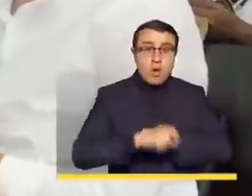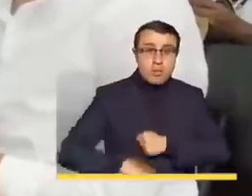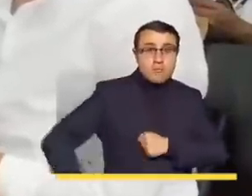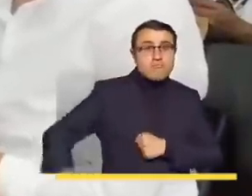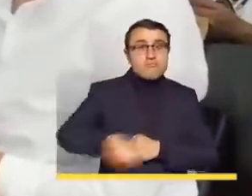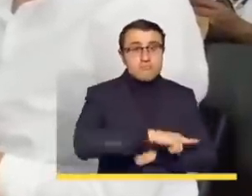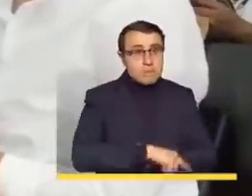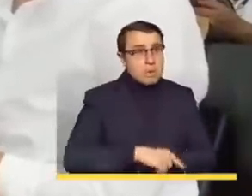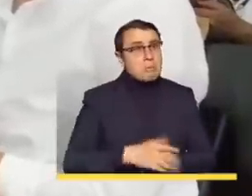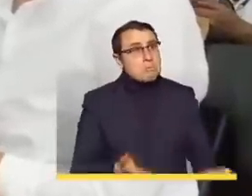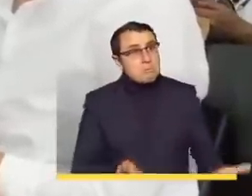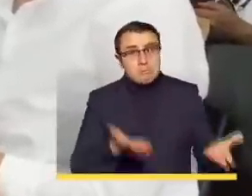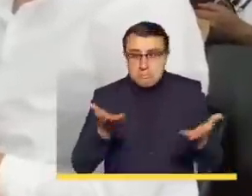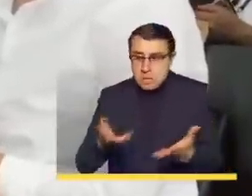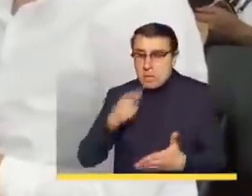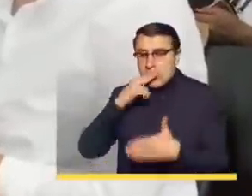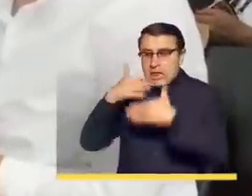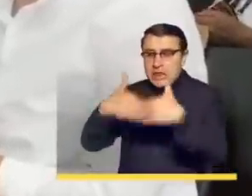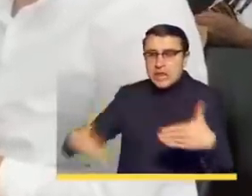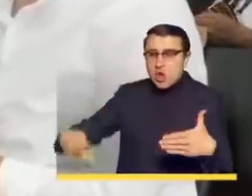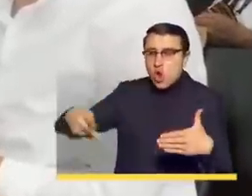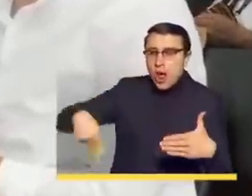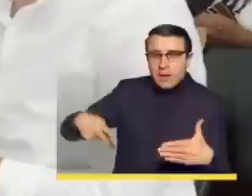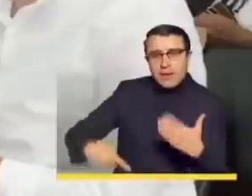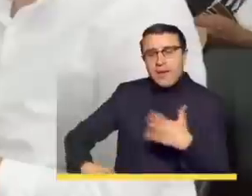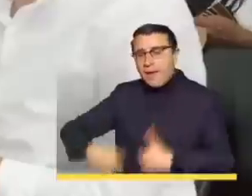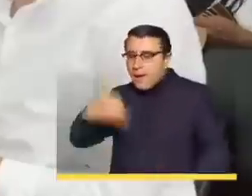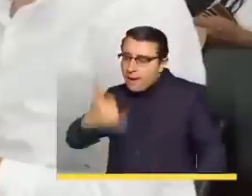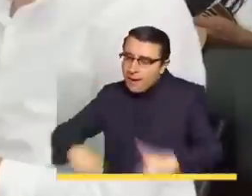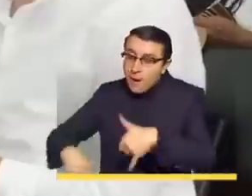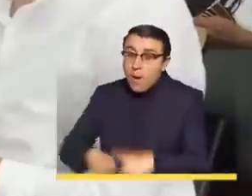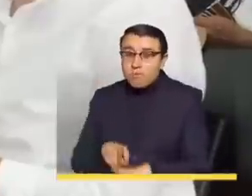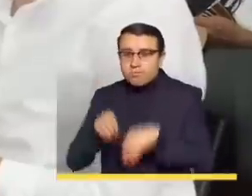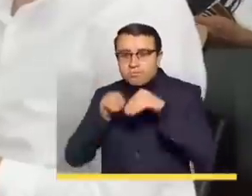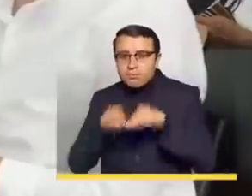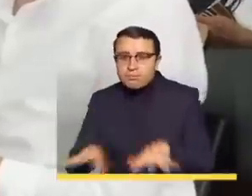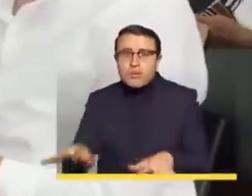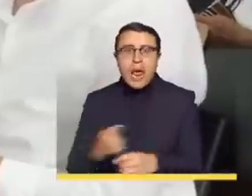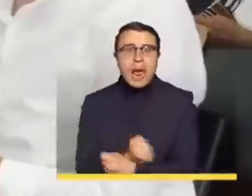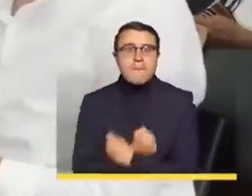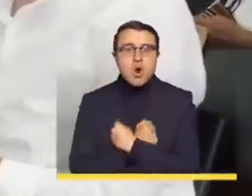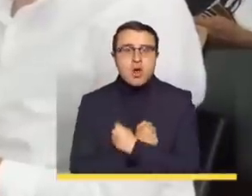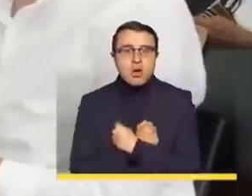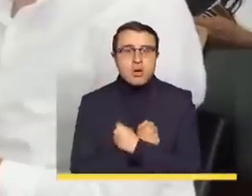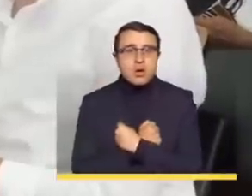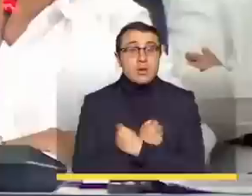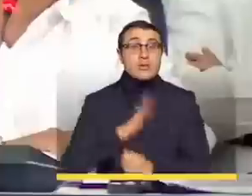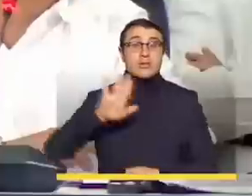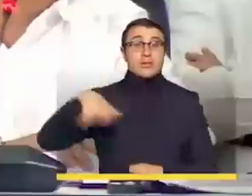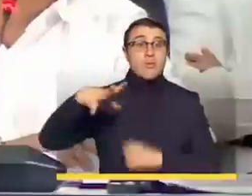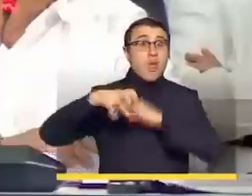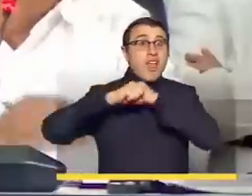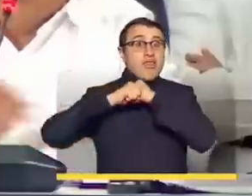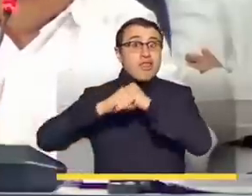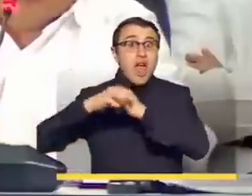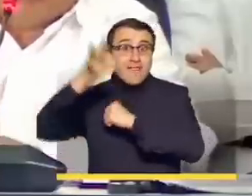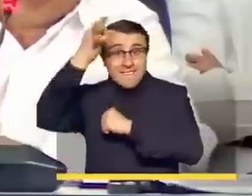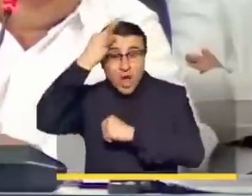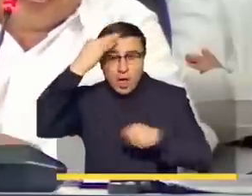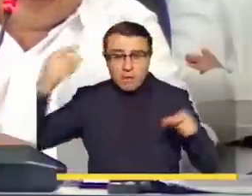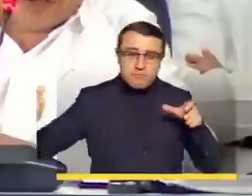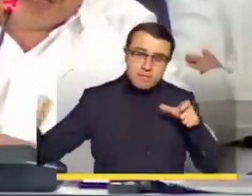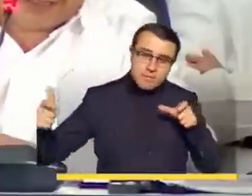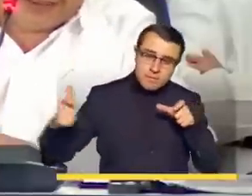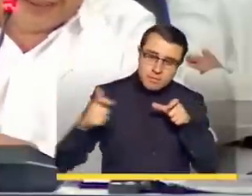los jardines infantiles, a crear amor, ayuda a reducir la demanda por drogas.